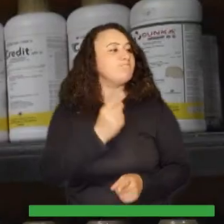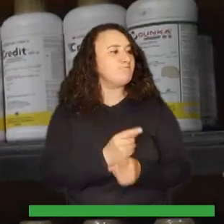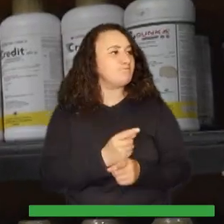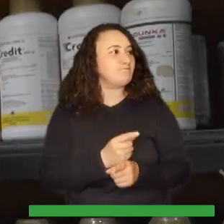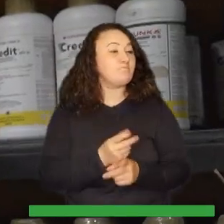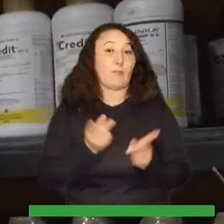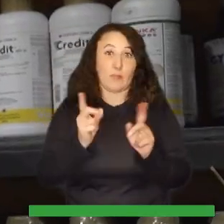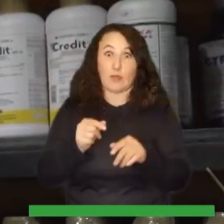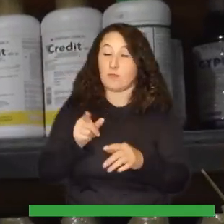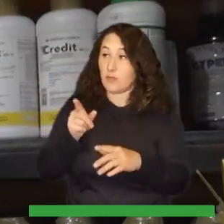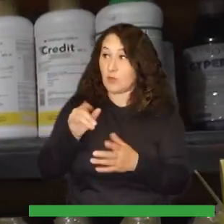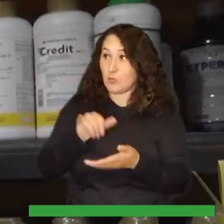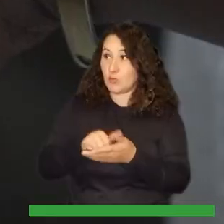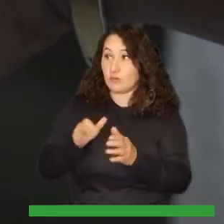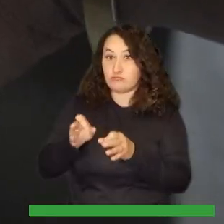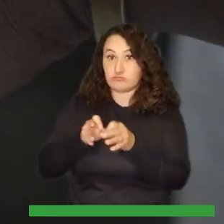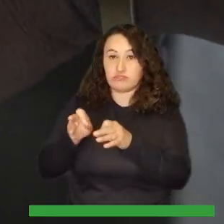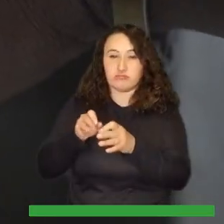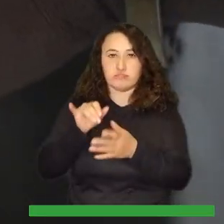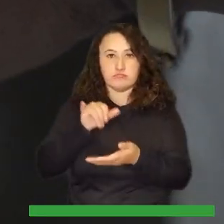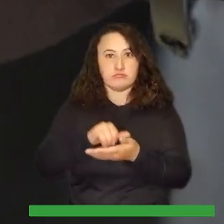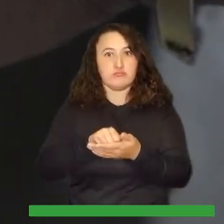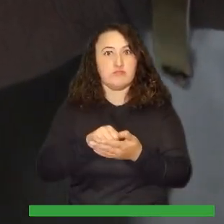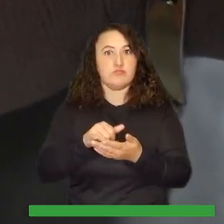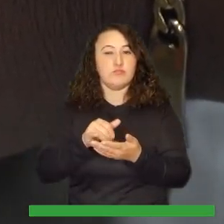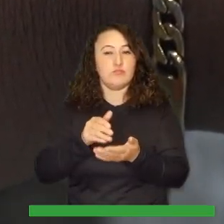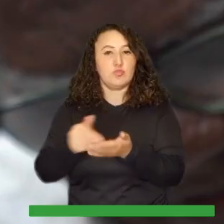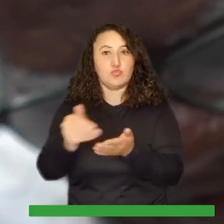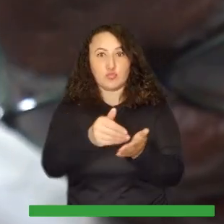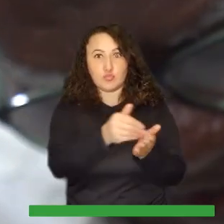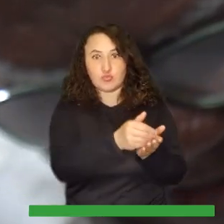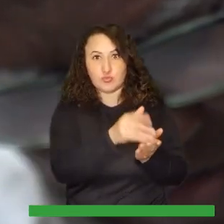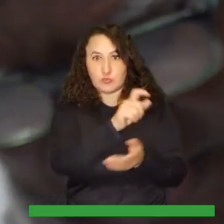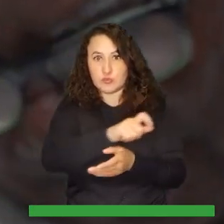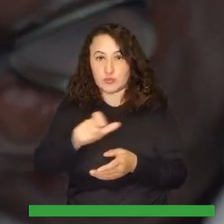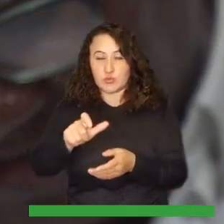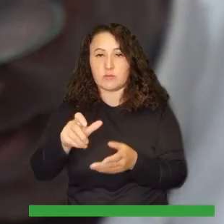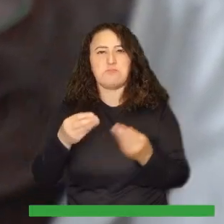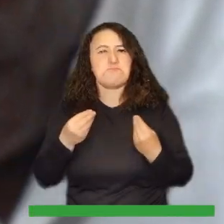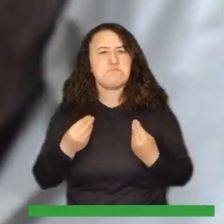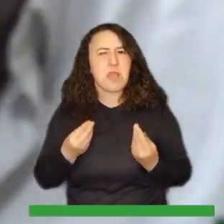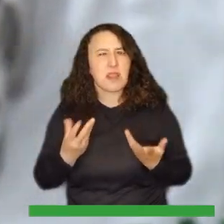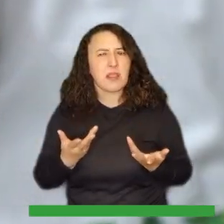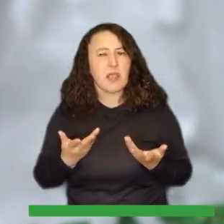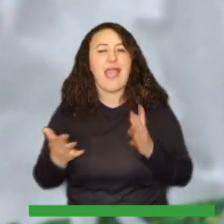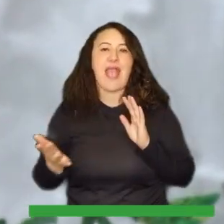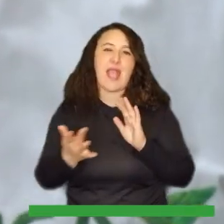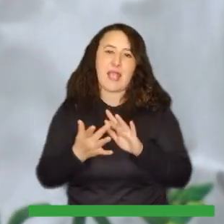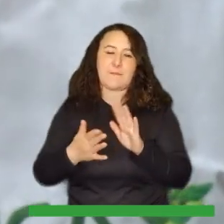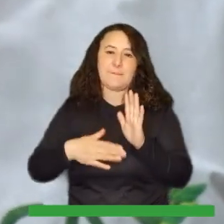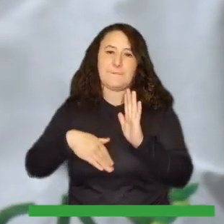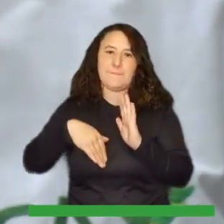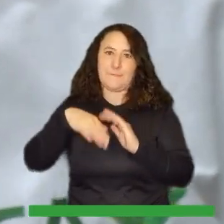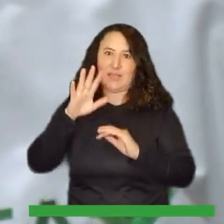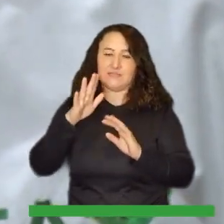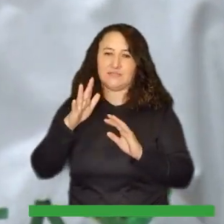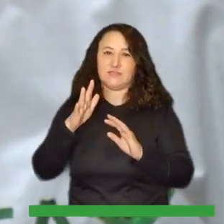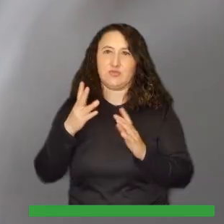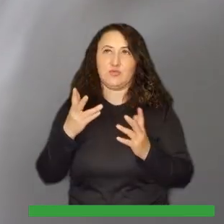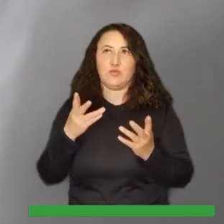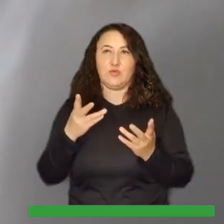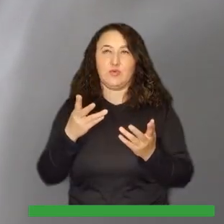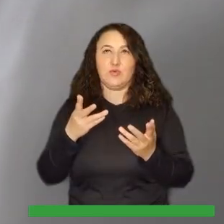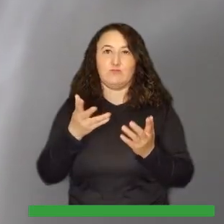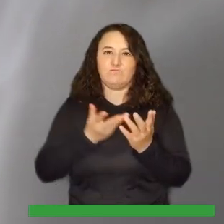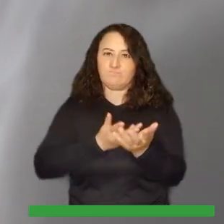ustedes les puedan dar las indicaciones a los consumidores para que sean las aplicaciones de acuerdo como